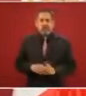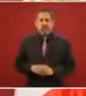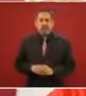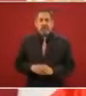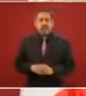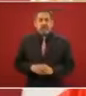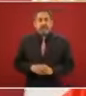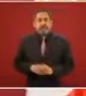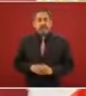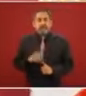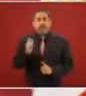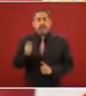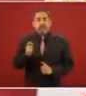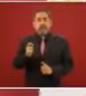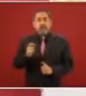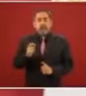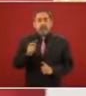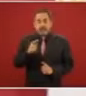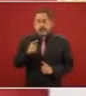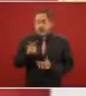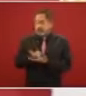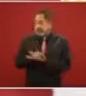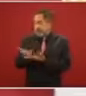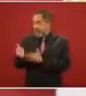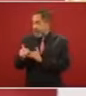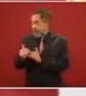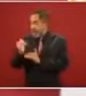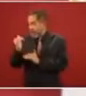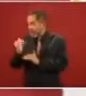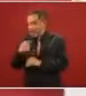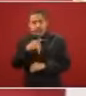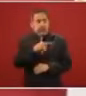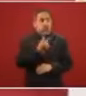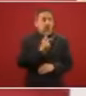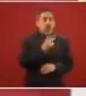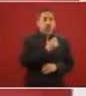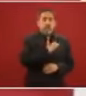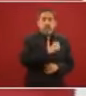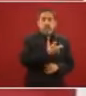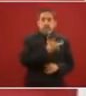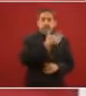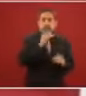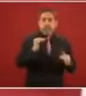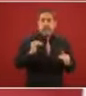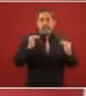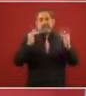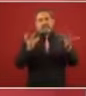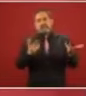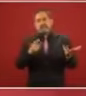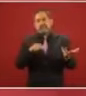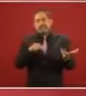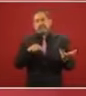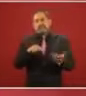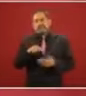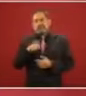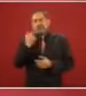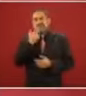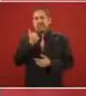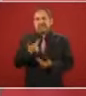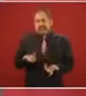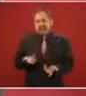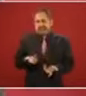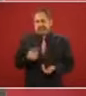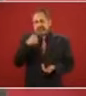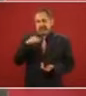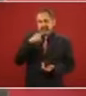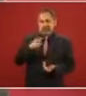porque aunque aumentemos el salario, si la inflación es alta, no sirve de